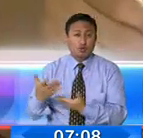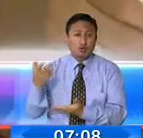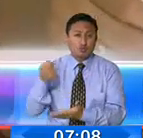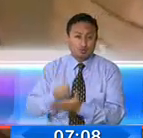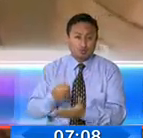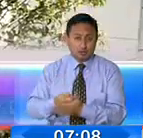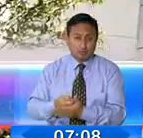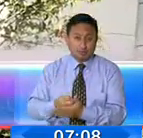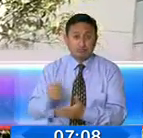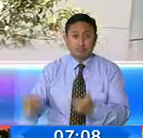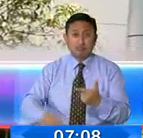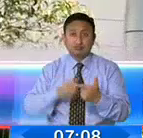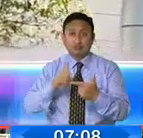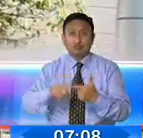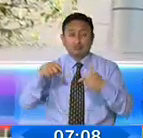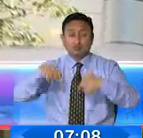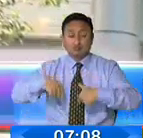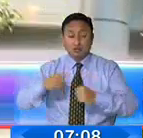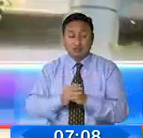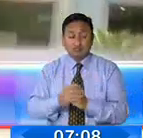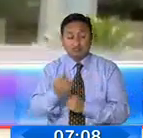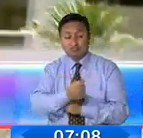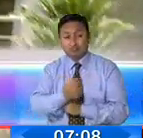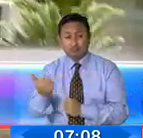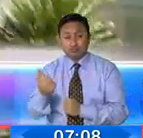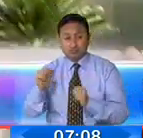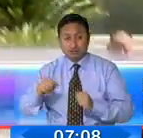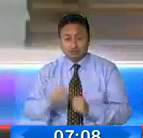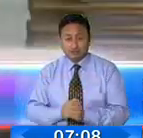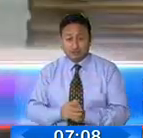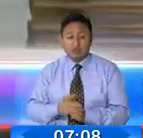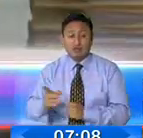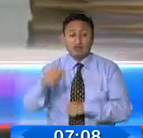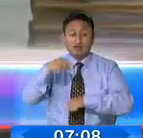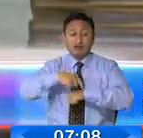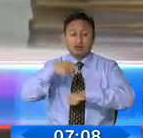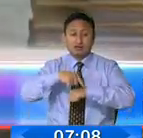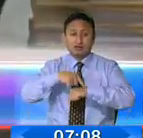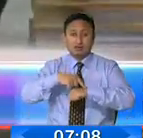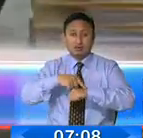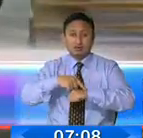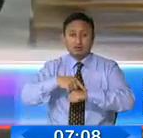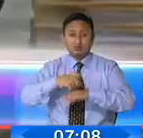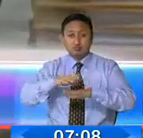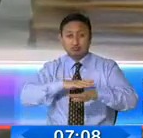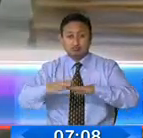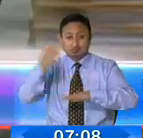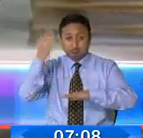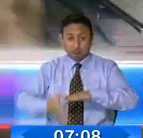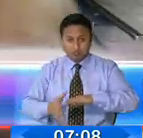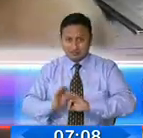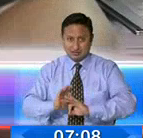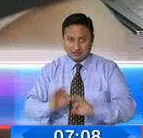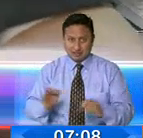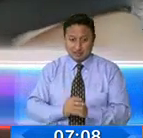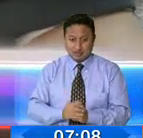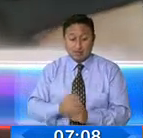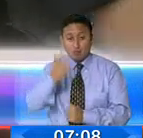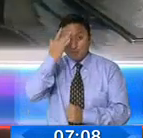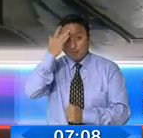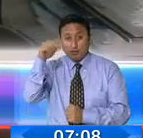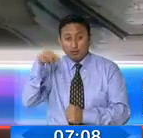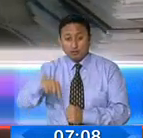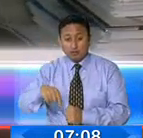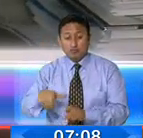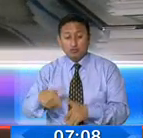Otro de los puntos que se elimina del texto por orden de la Corte es la imprescriptibilidad de la acción de extinción de dominio. Esto porque aquella figura solo